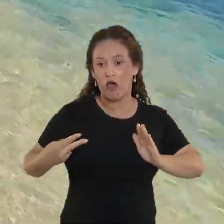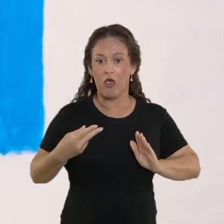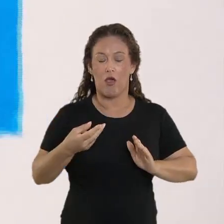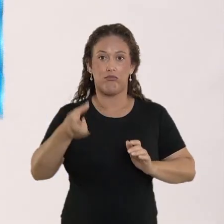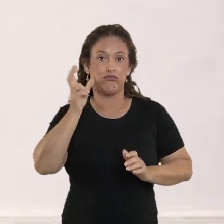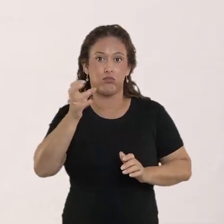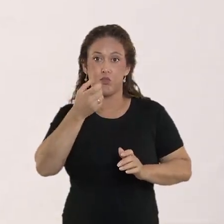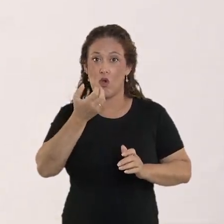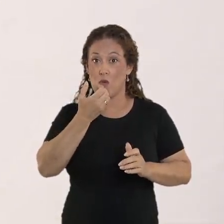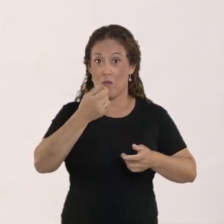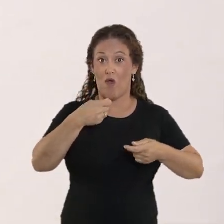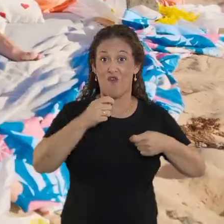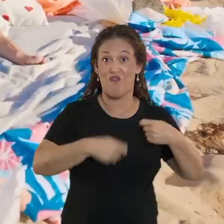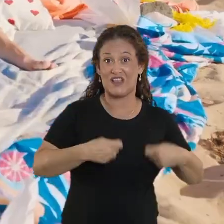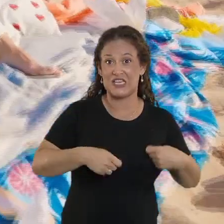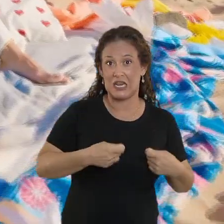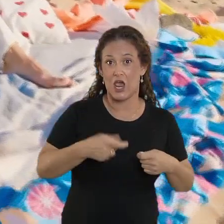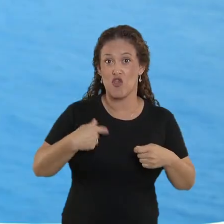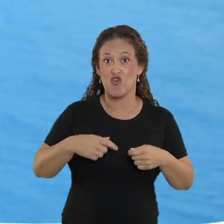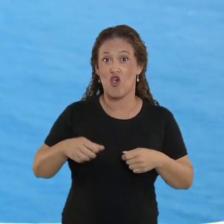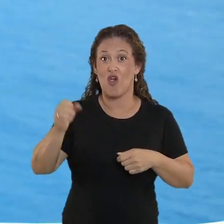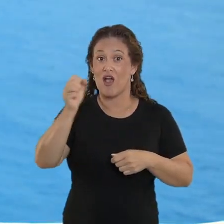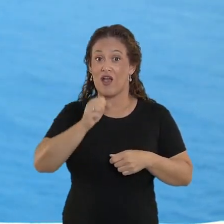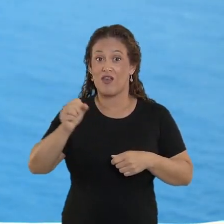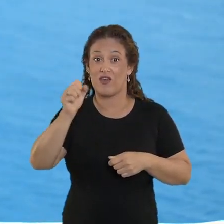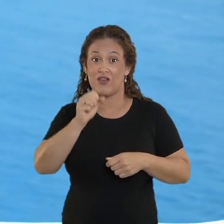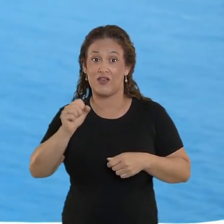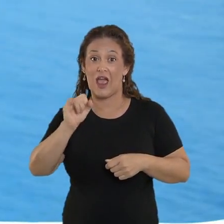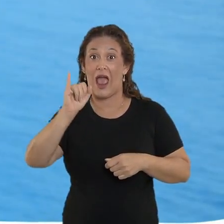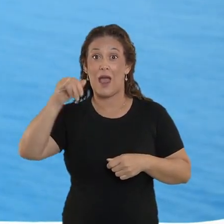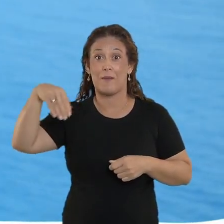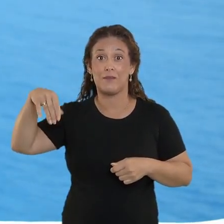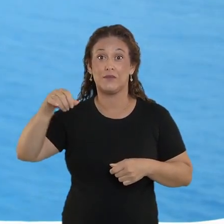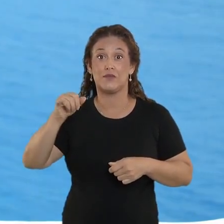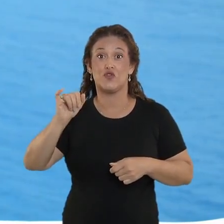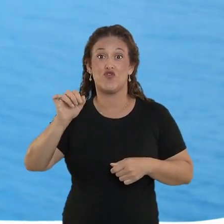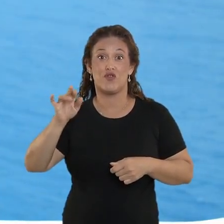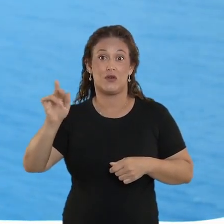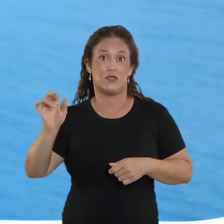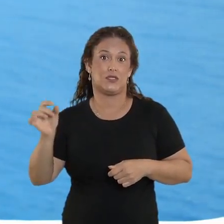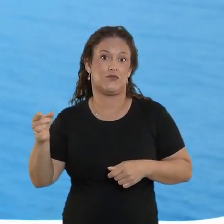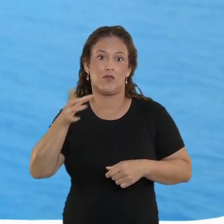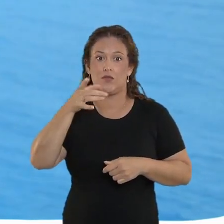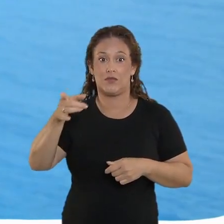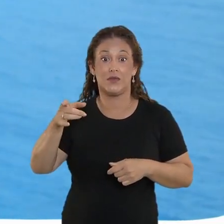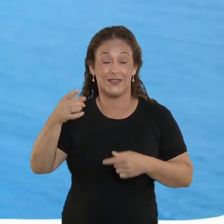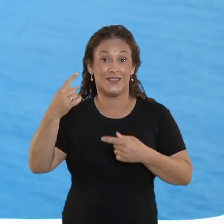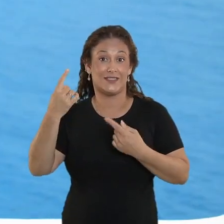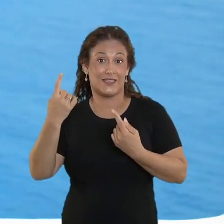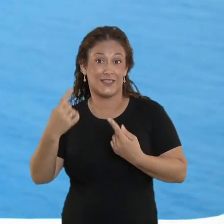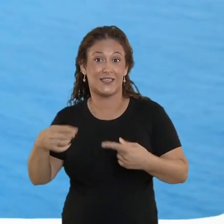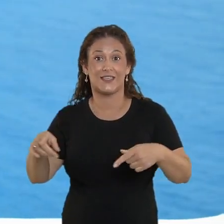adelantos tecnológicos, porque el beat, o sea, la batería, la cogí del tema de I'm Yours.